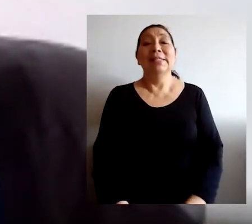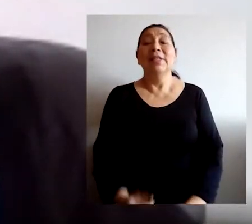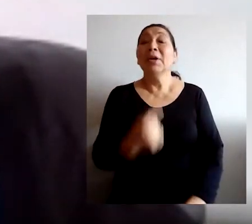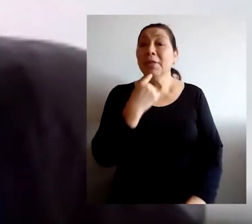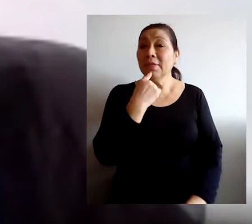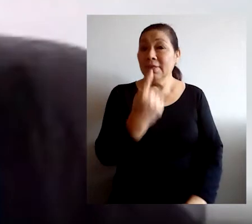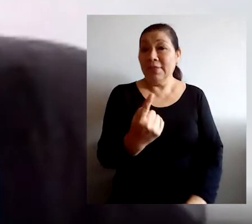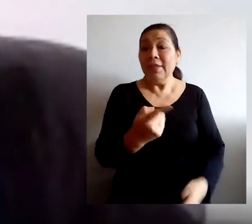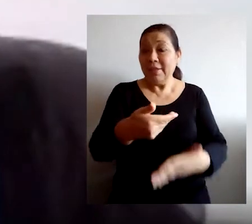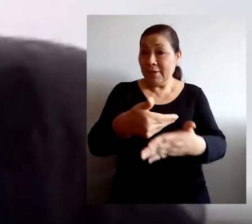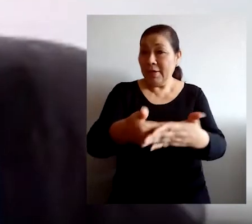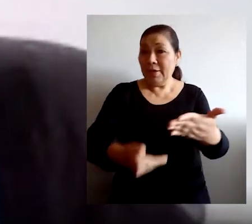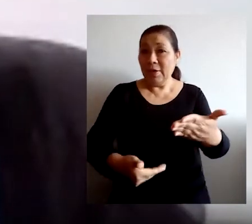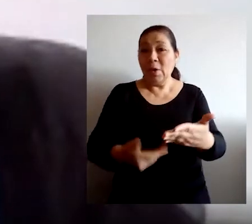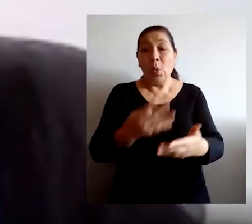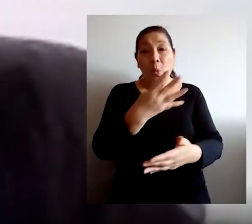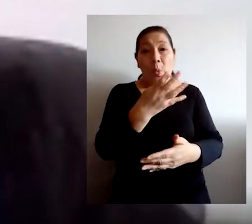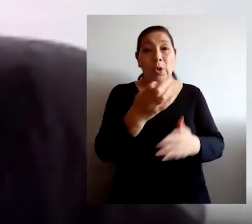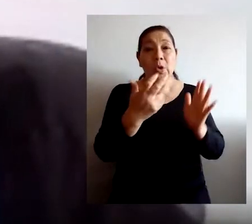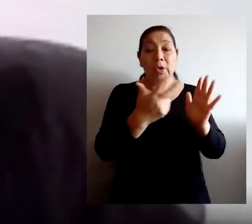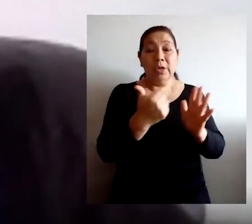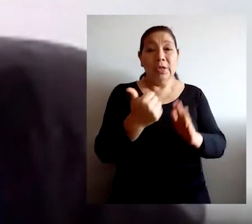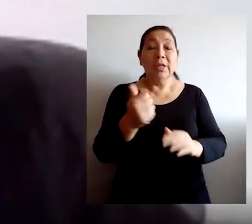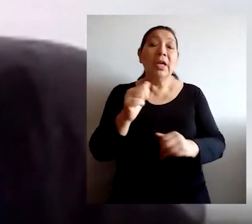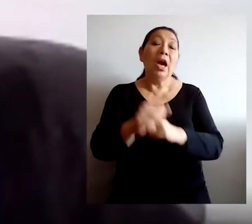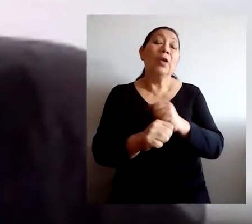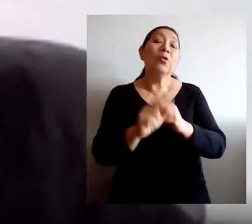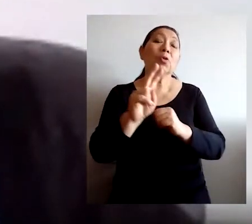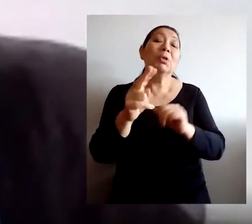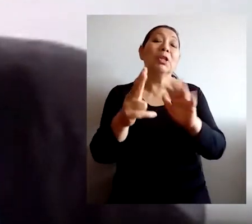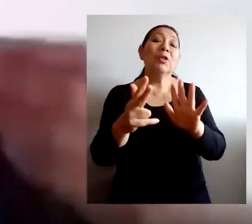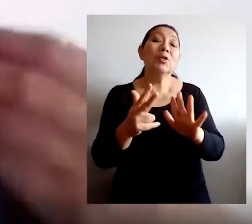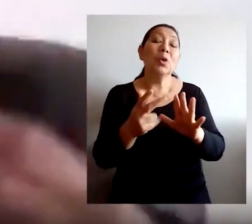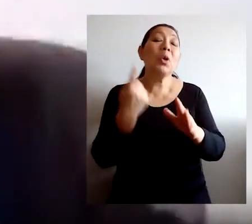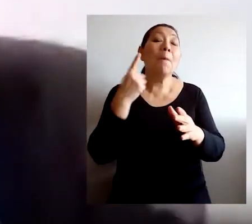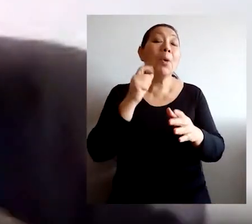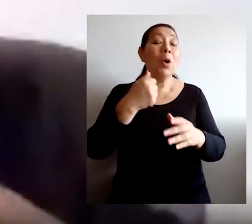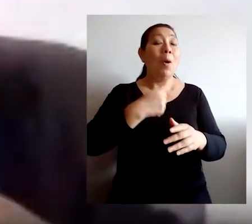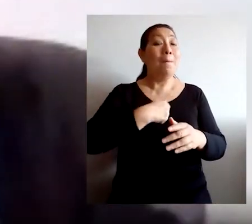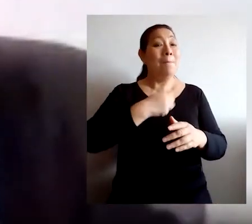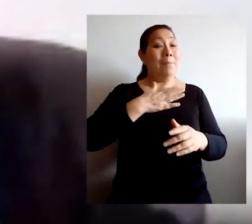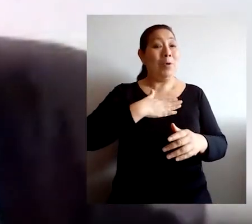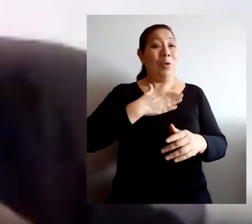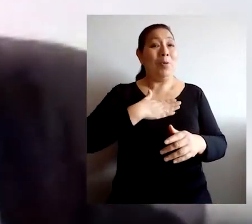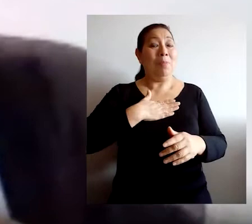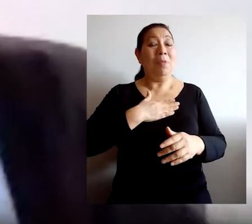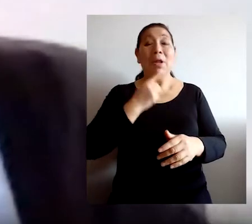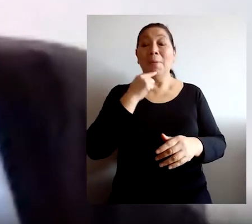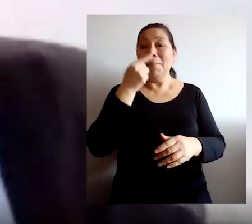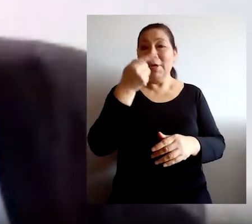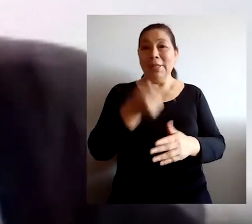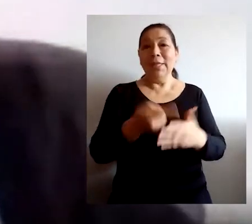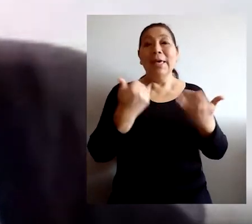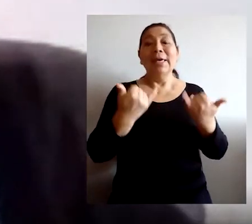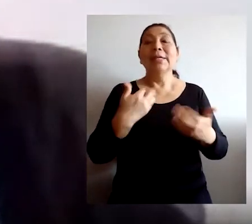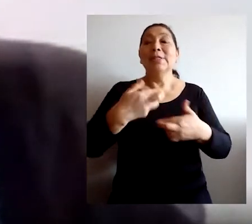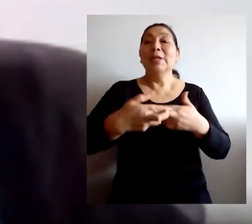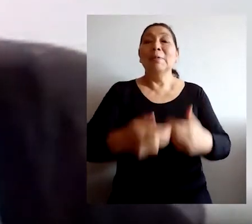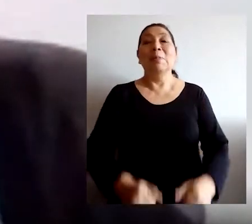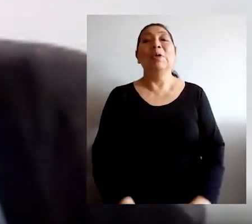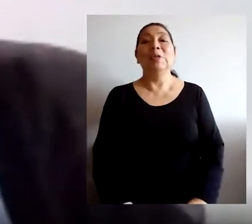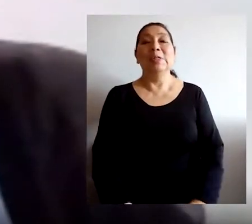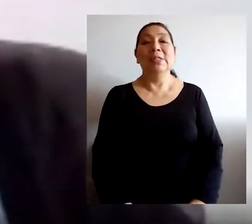estamos refiriendo, de ese expediente 483 del 2018, por la propia declaración de la demandante en este